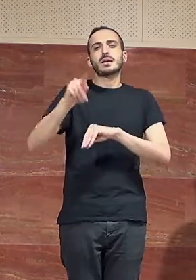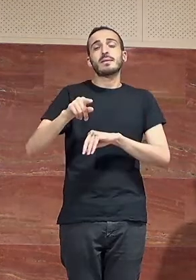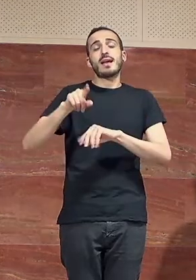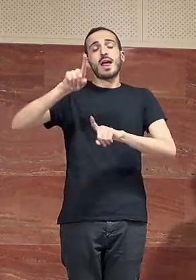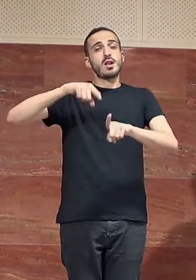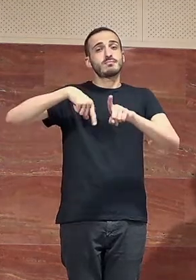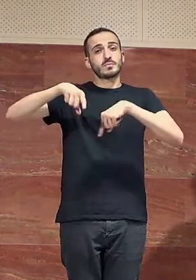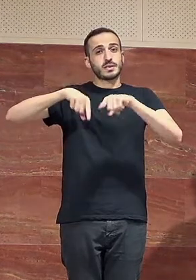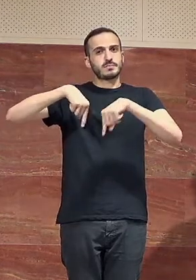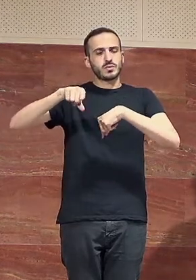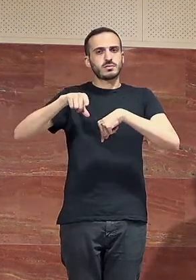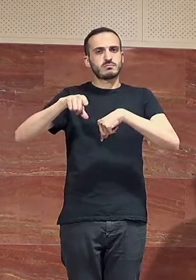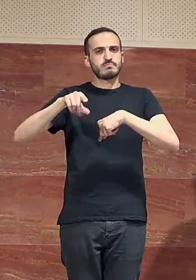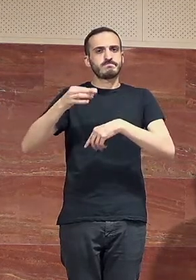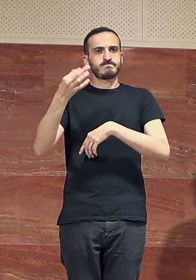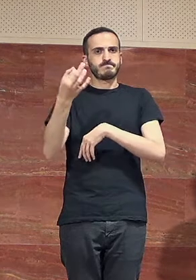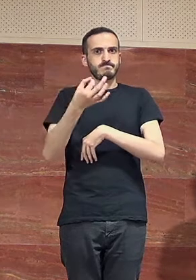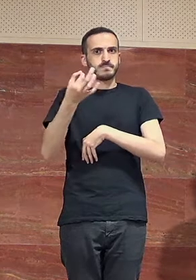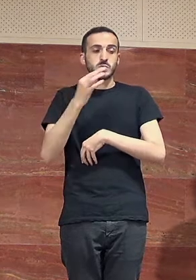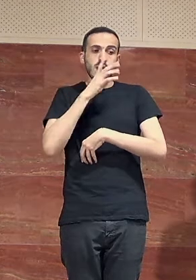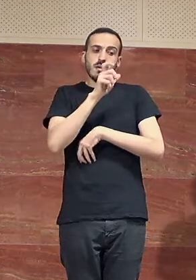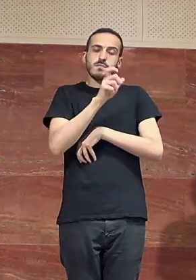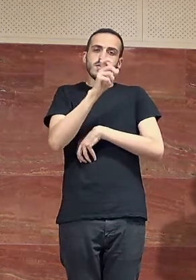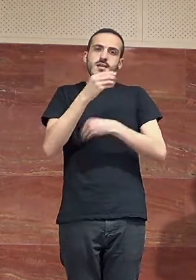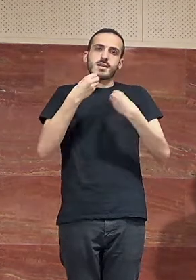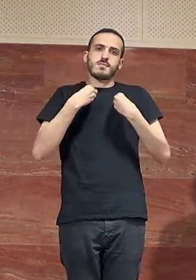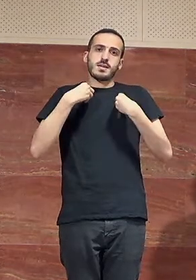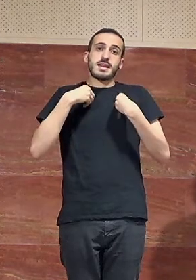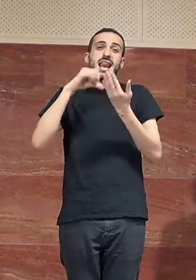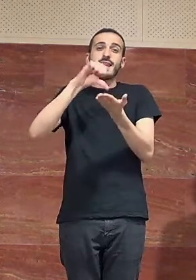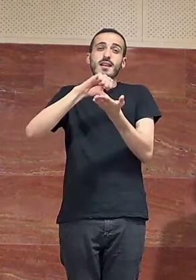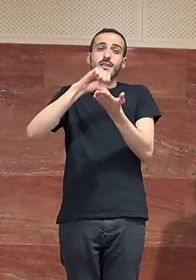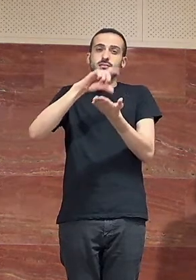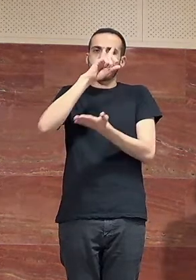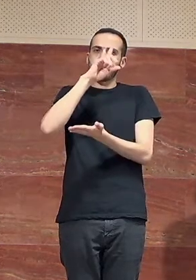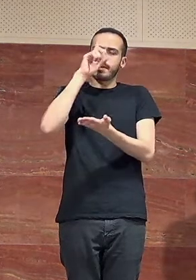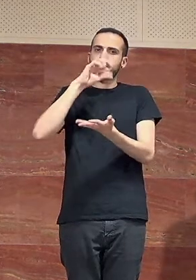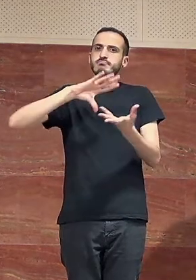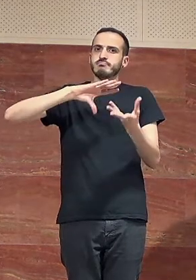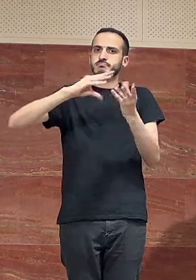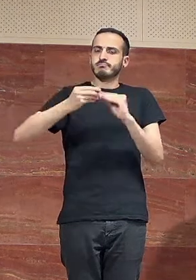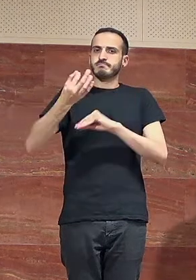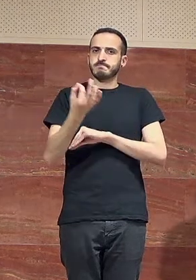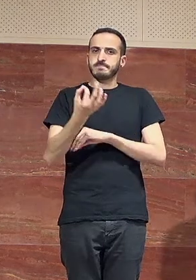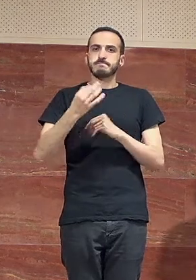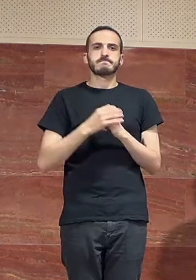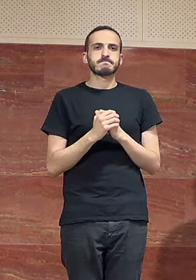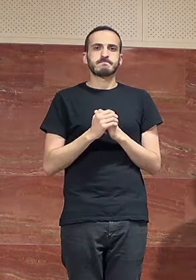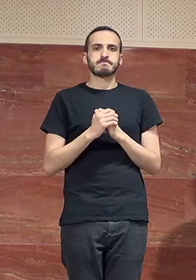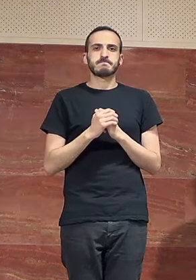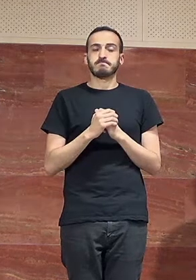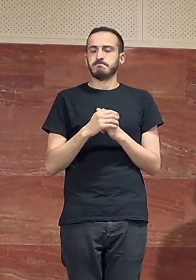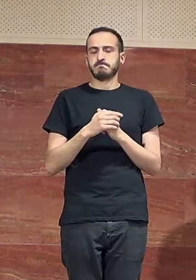necesidades de aparcamiento que tienen los habitantes o los residentes del centro, ¿no? Y, bueno, pues lógicamente el